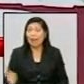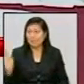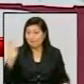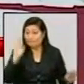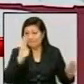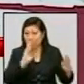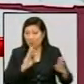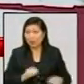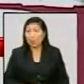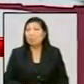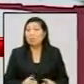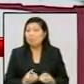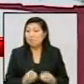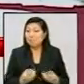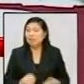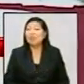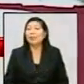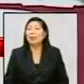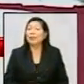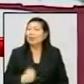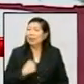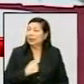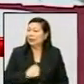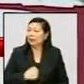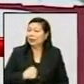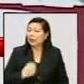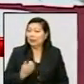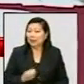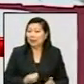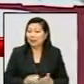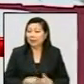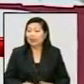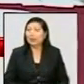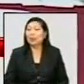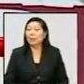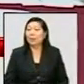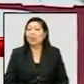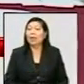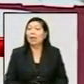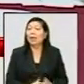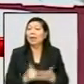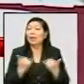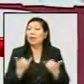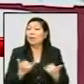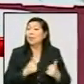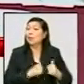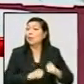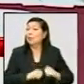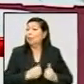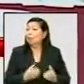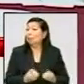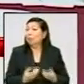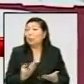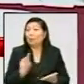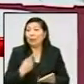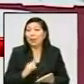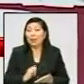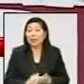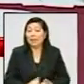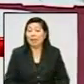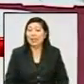preocupados, nos tienen bastante indignados por ese tipo de compras irregulares, y que esas son las que afectan finalmente para que